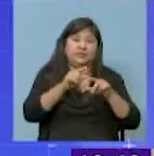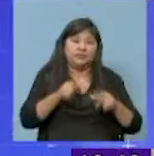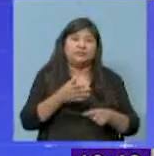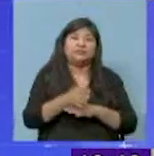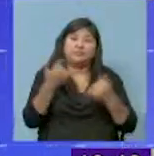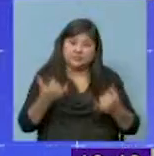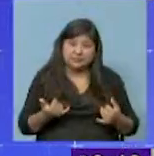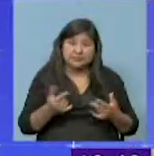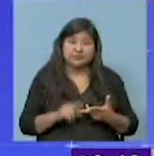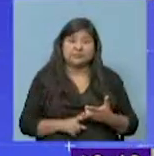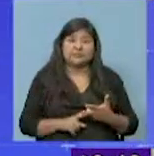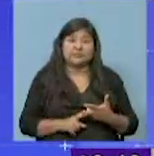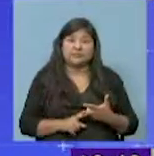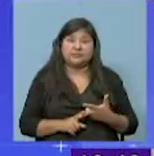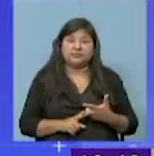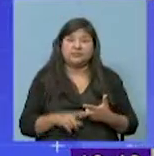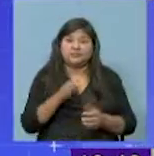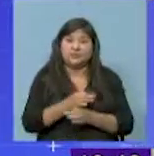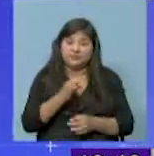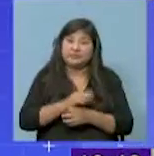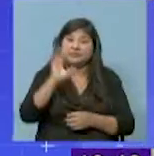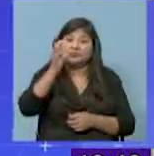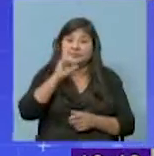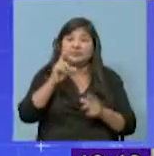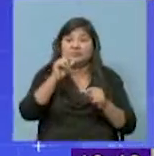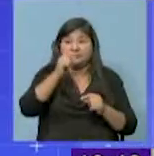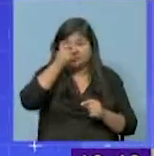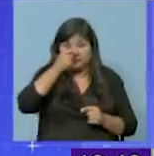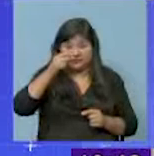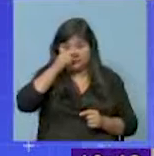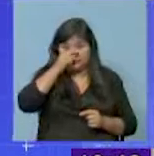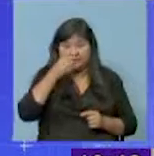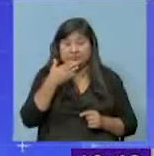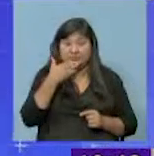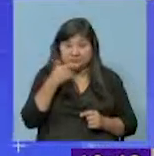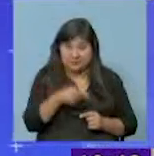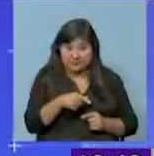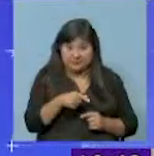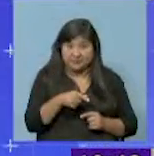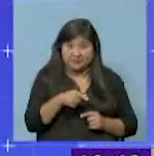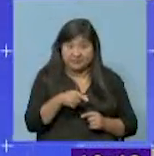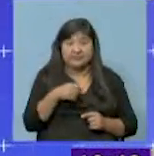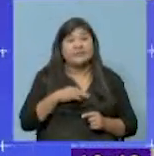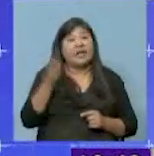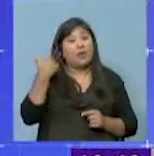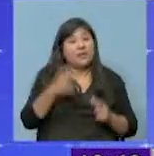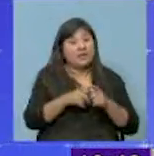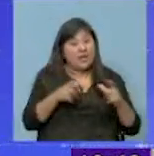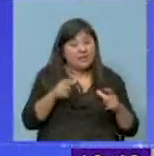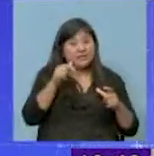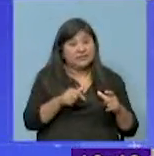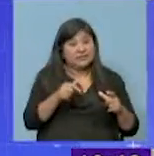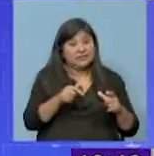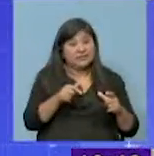El Carmen, Escuela de Comercio número 2, 27 de abril. En relación al año pasado, este